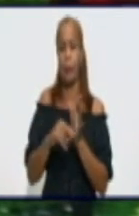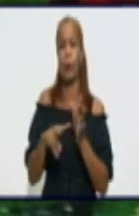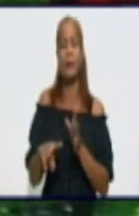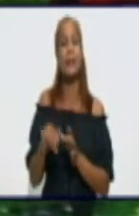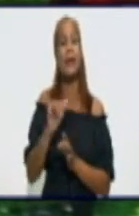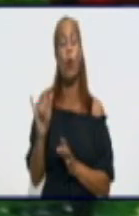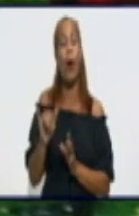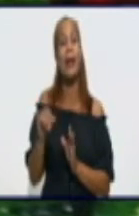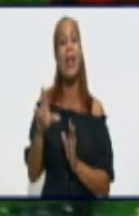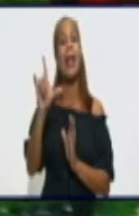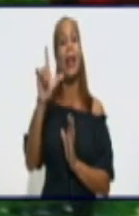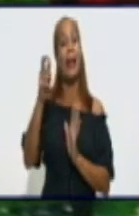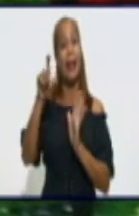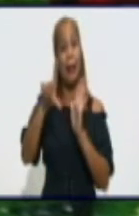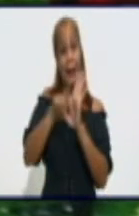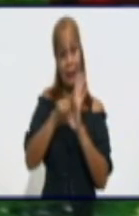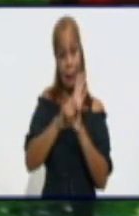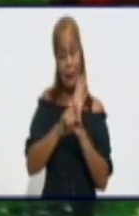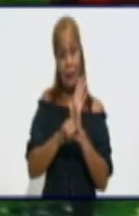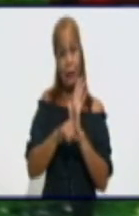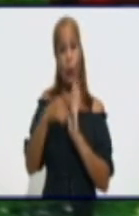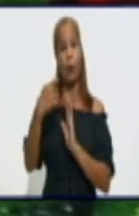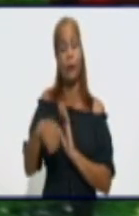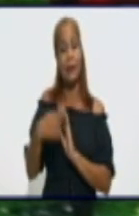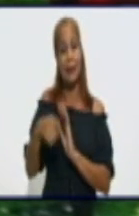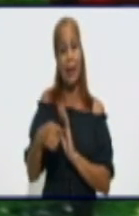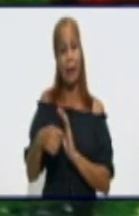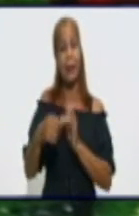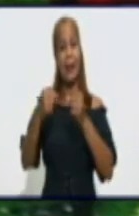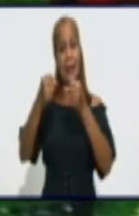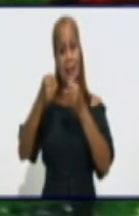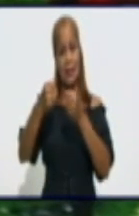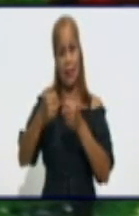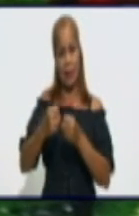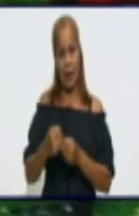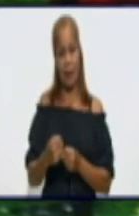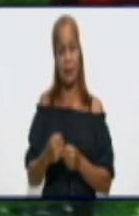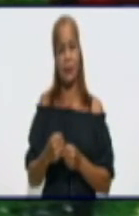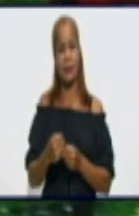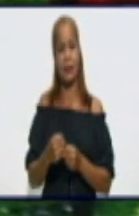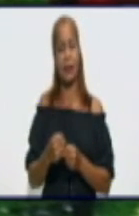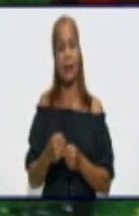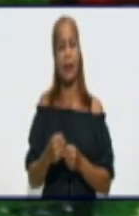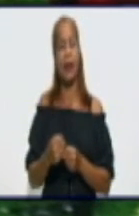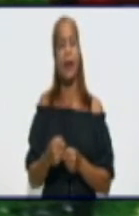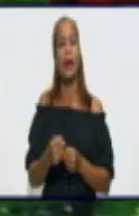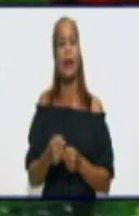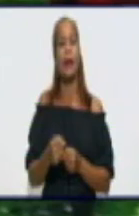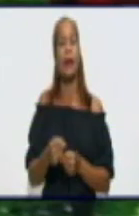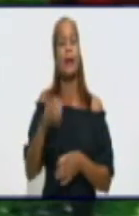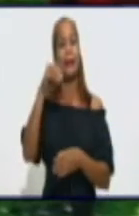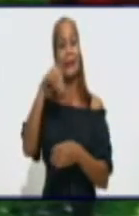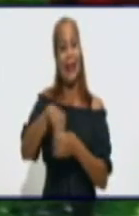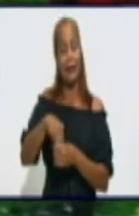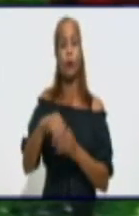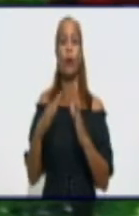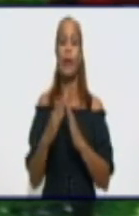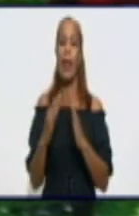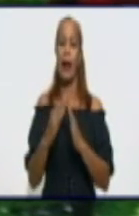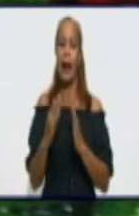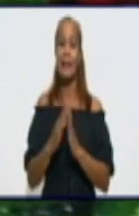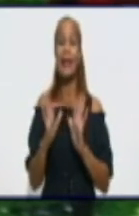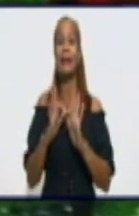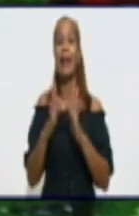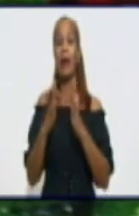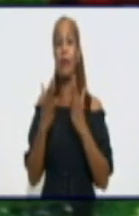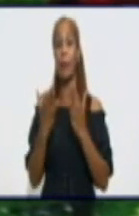que debe permanecer en el hogar de la familia para la cual él va, pero previo conocimiento